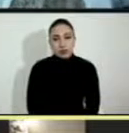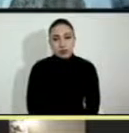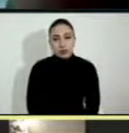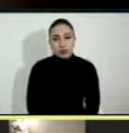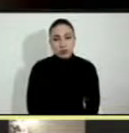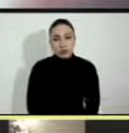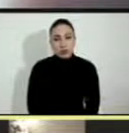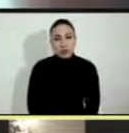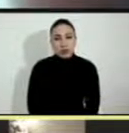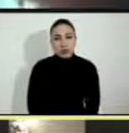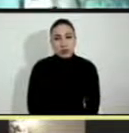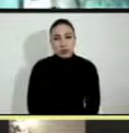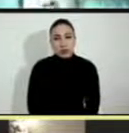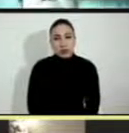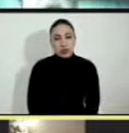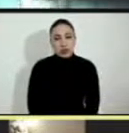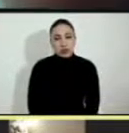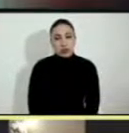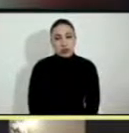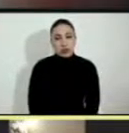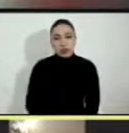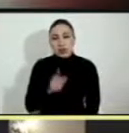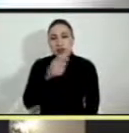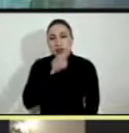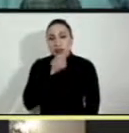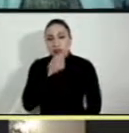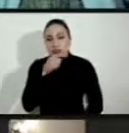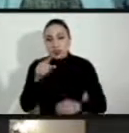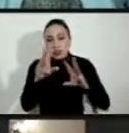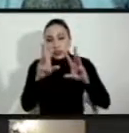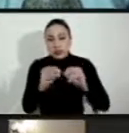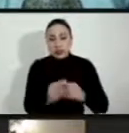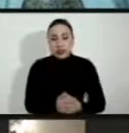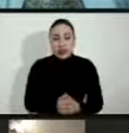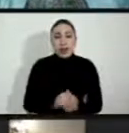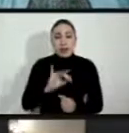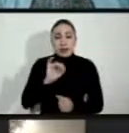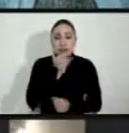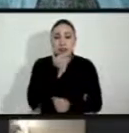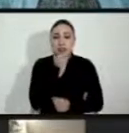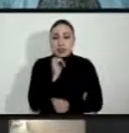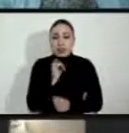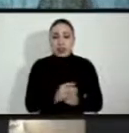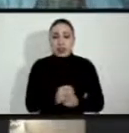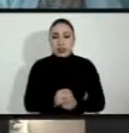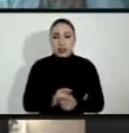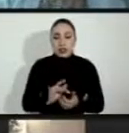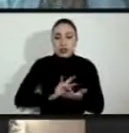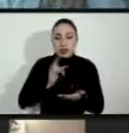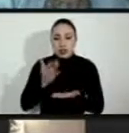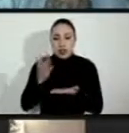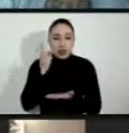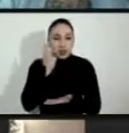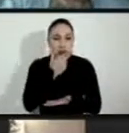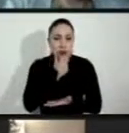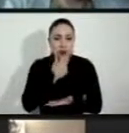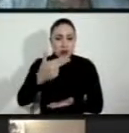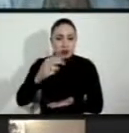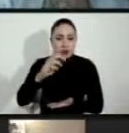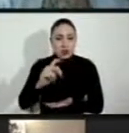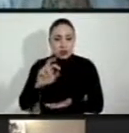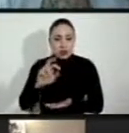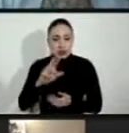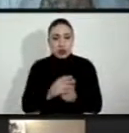Creo que no se escucha, diputada. Disculpe, diputado Héctor Barrera, muchas gracias. En términos de lo dispuesto por el